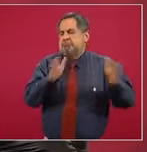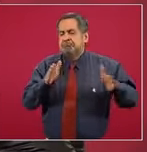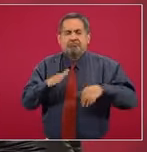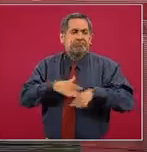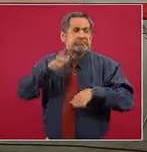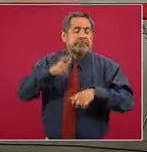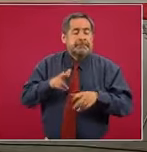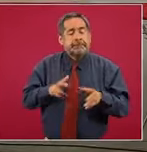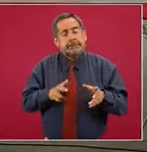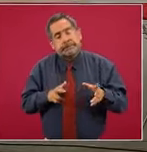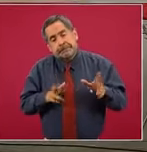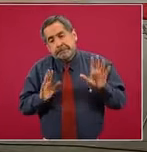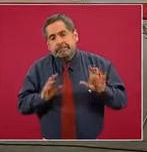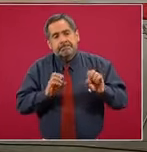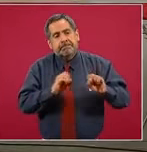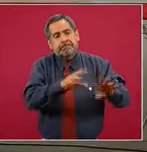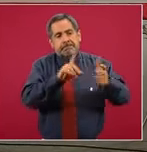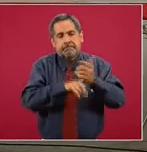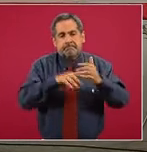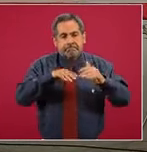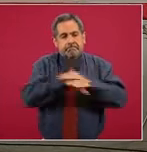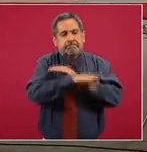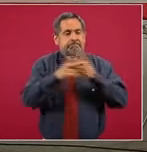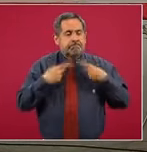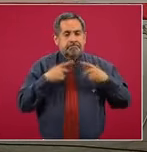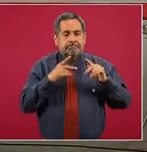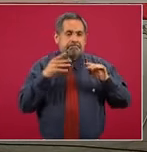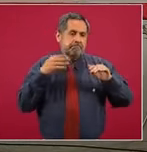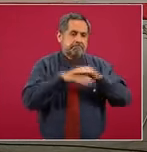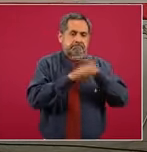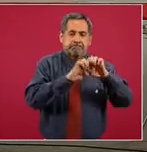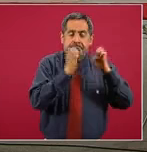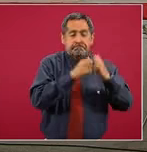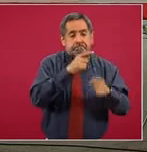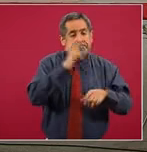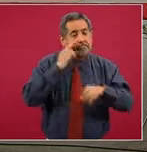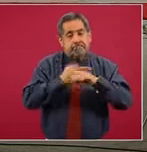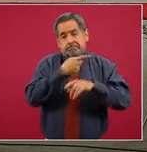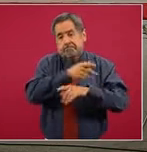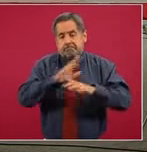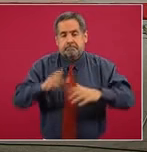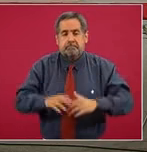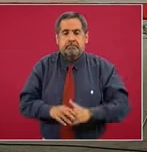o para la entrada de afición a los estadios.